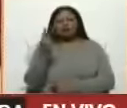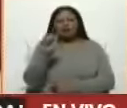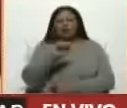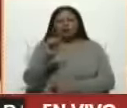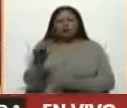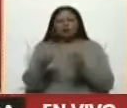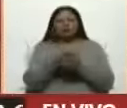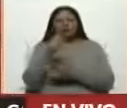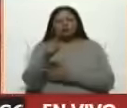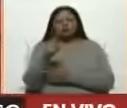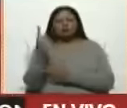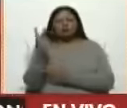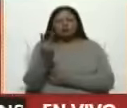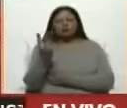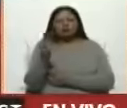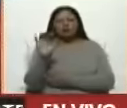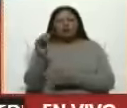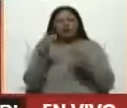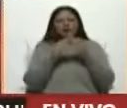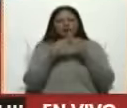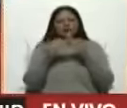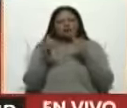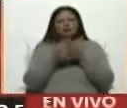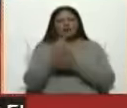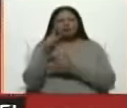van a quitar uno, el que tenga 2 casas le van a quitar una.